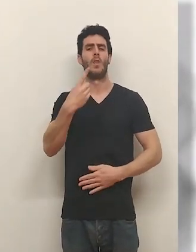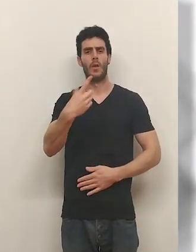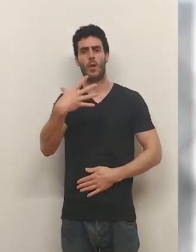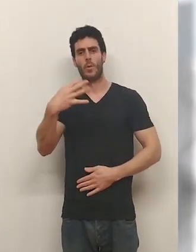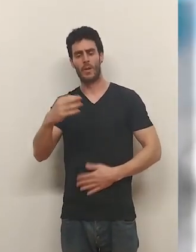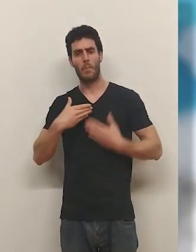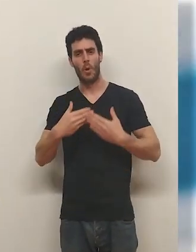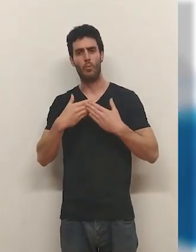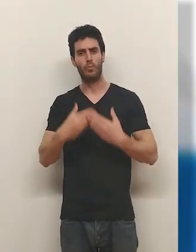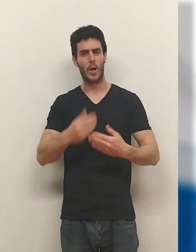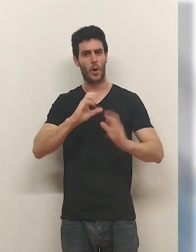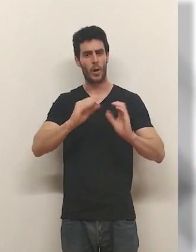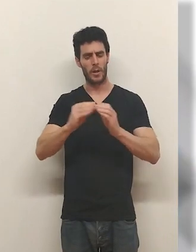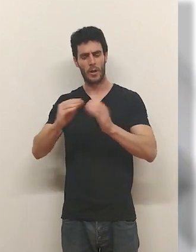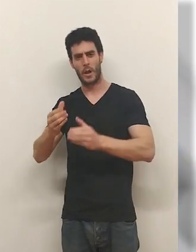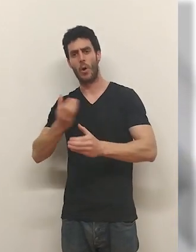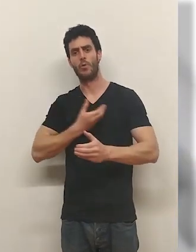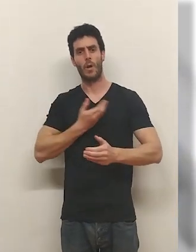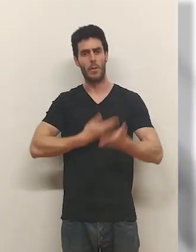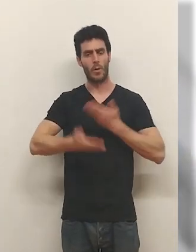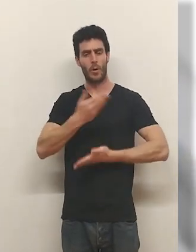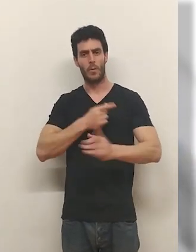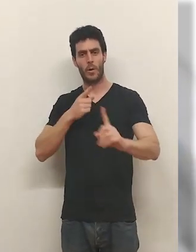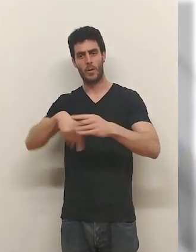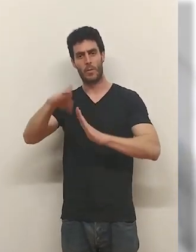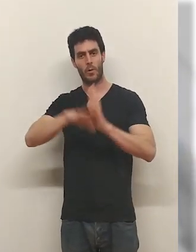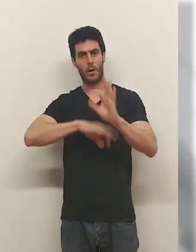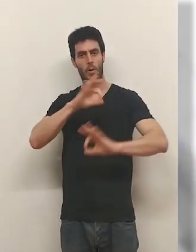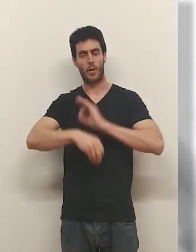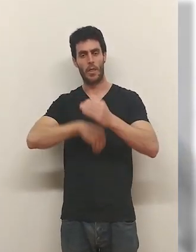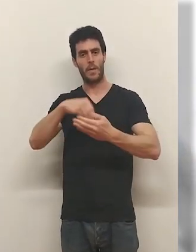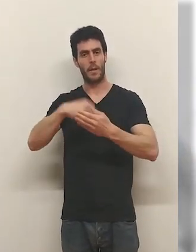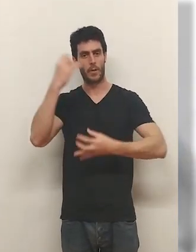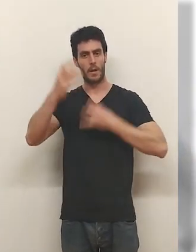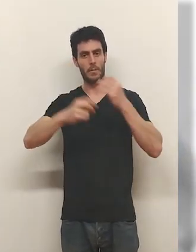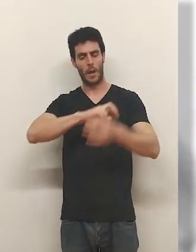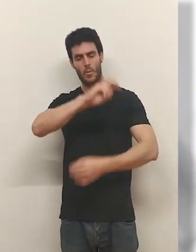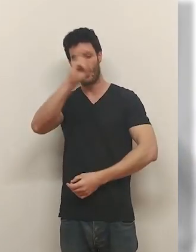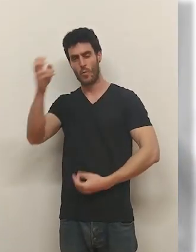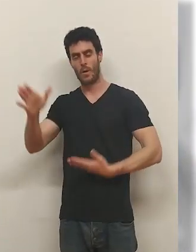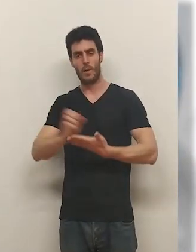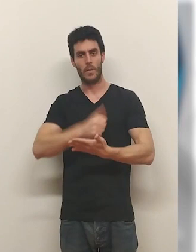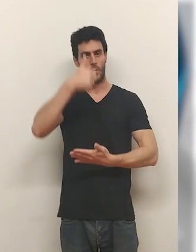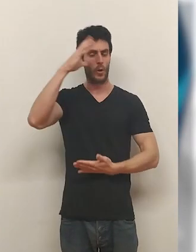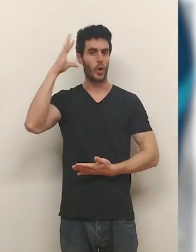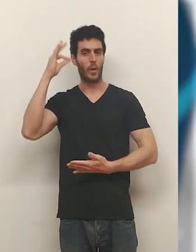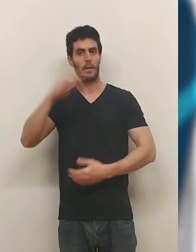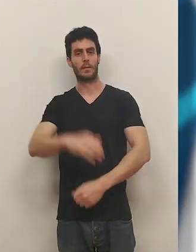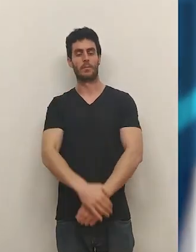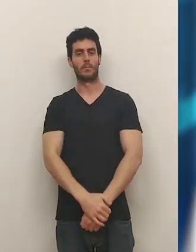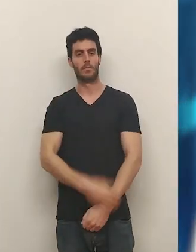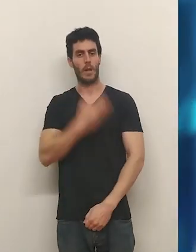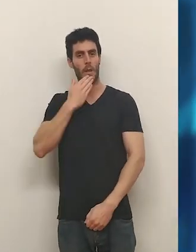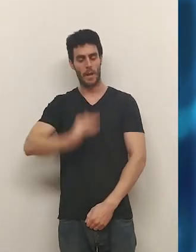150 voluntarios colaboran con el Ayuntamiento para organizar el programa que incluye actividades para todos y para todas las edades.